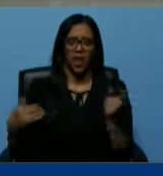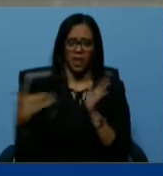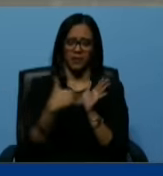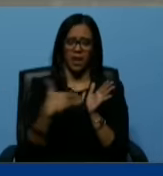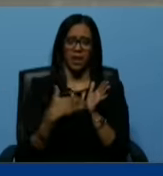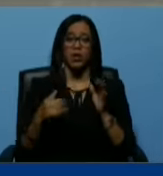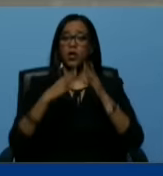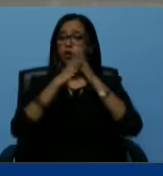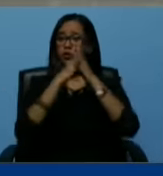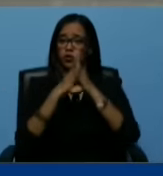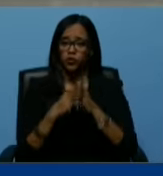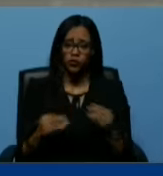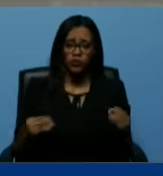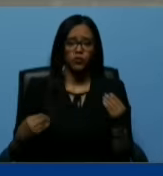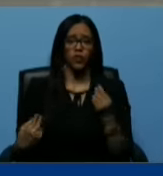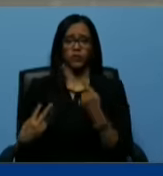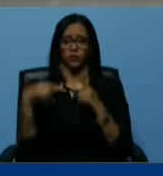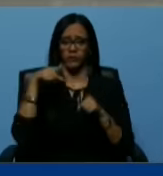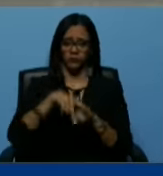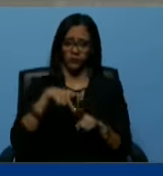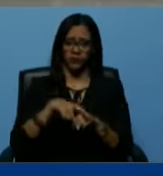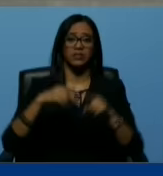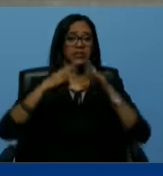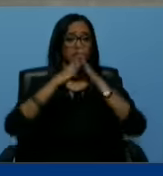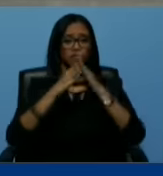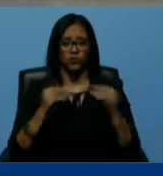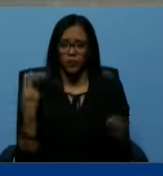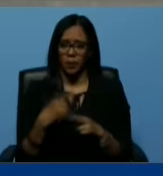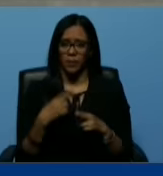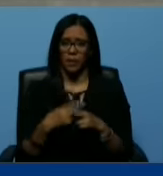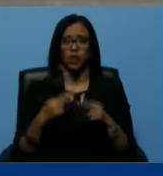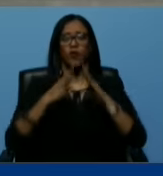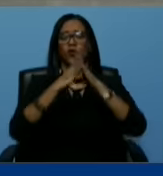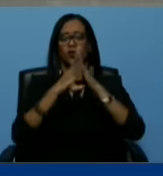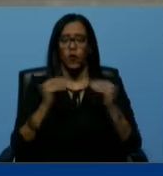todos los golpes, todas las amenazas, todas las sanciones,